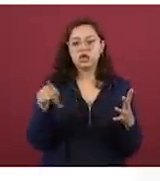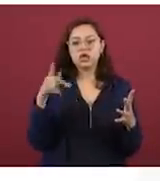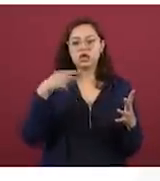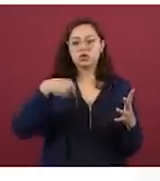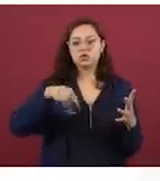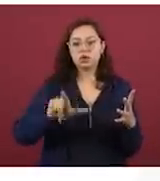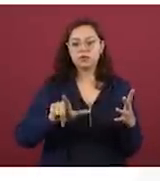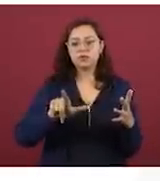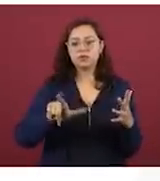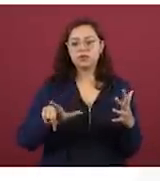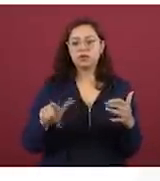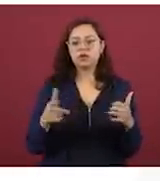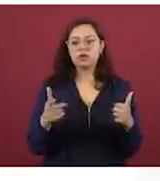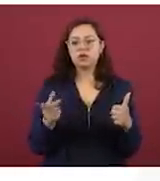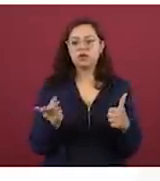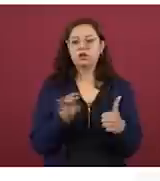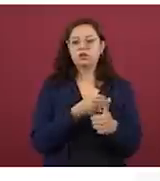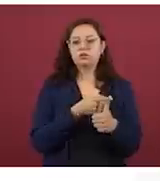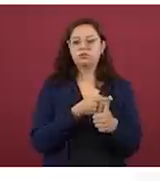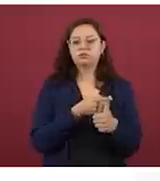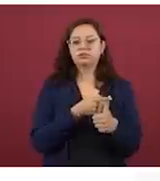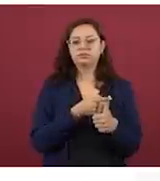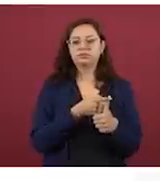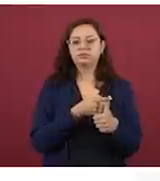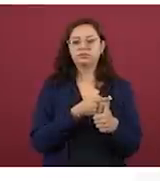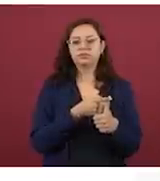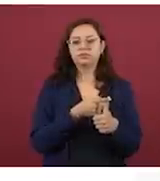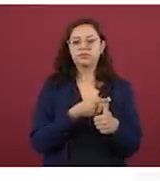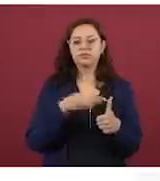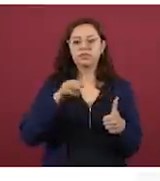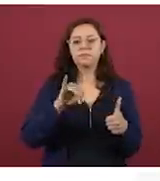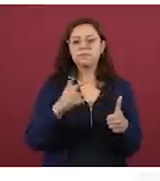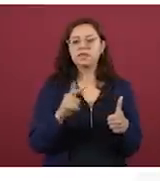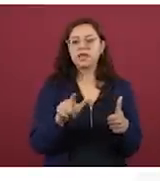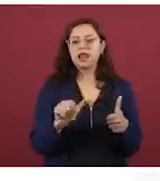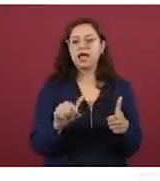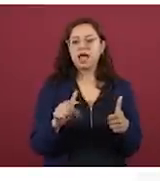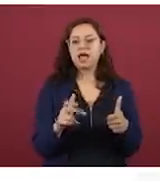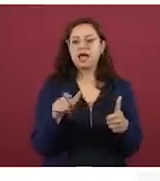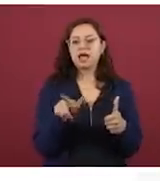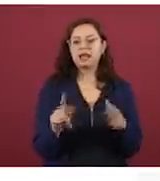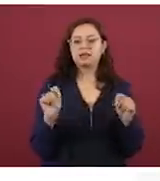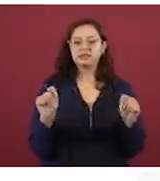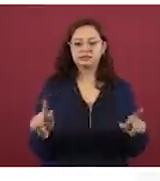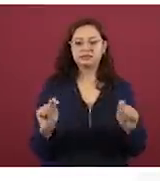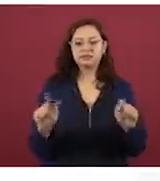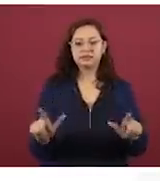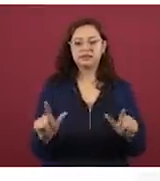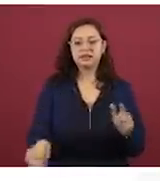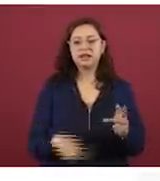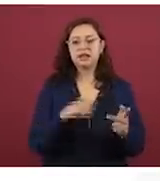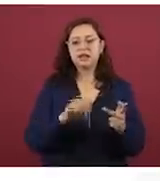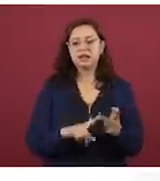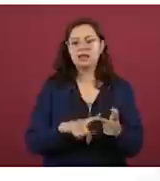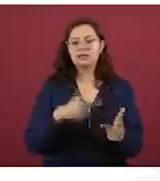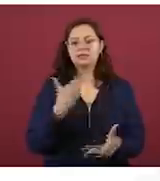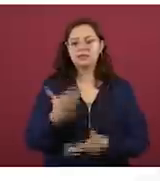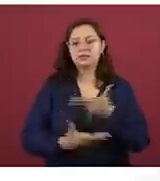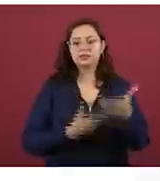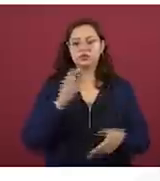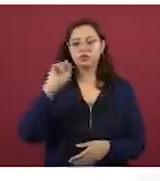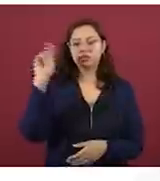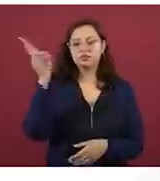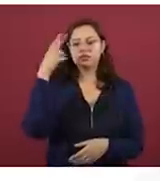Guatepetzi Juárez en Santa Cruz, en Tlaxcala, Estación de Servicio Universitaria en Puebla, Puebla,